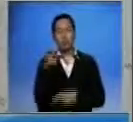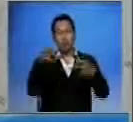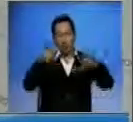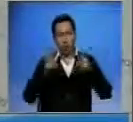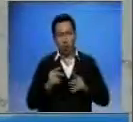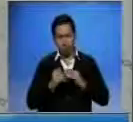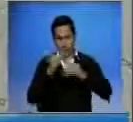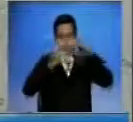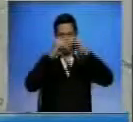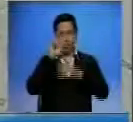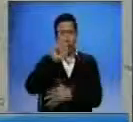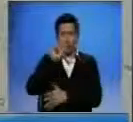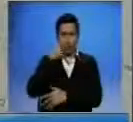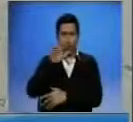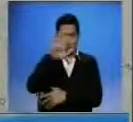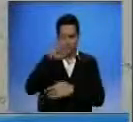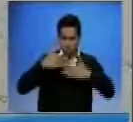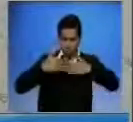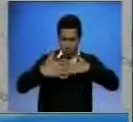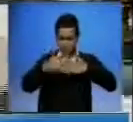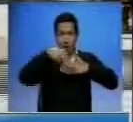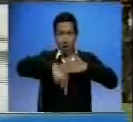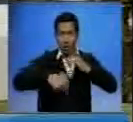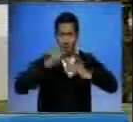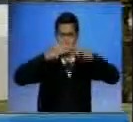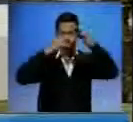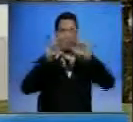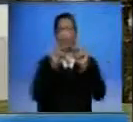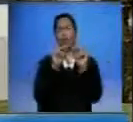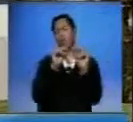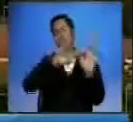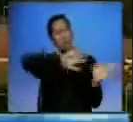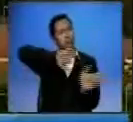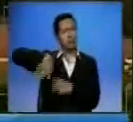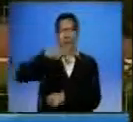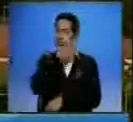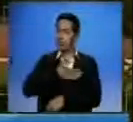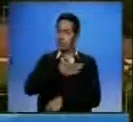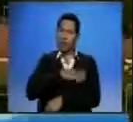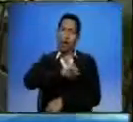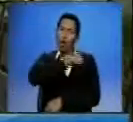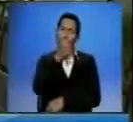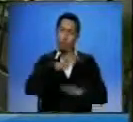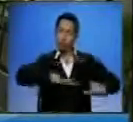no se construya en el kilómetro 3.5, justo allí cerca de sus casas,